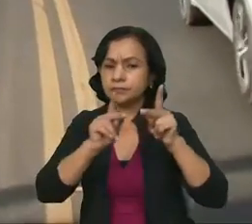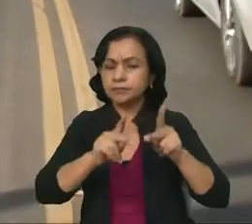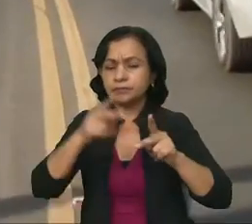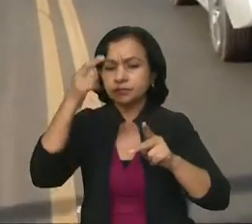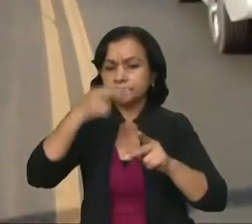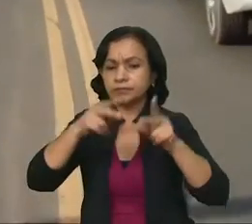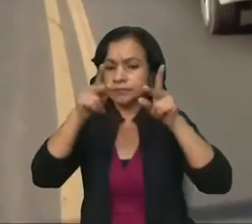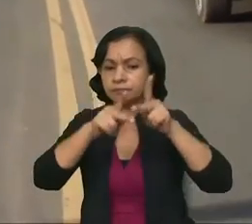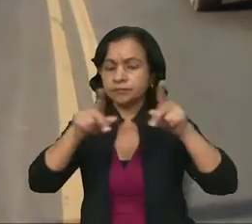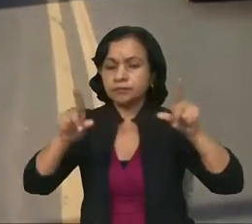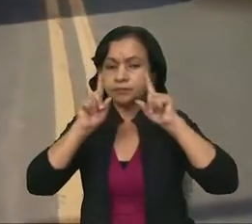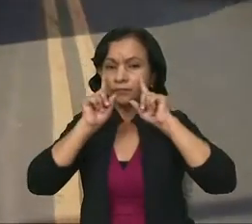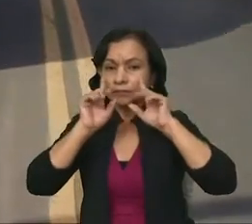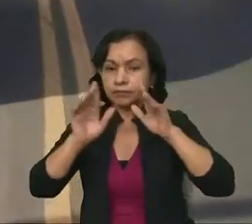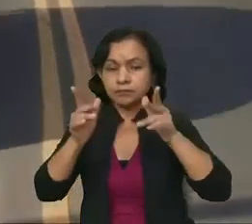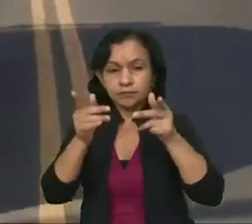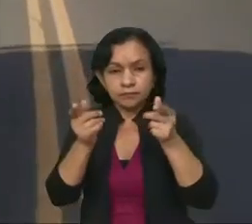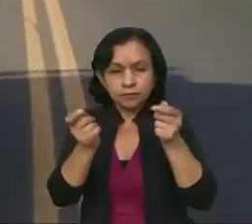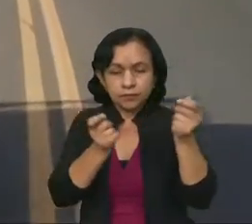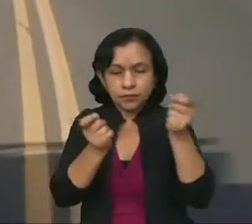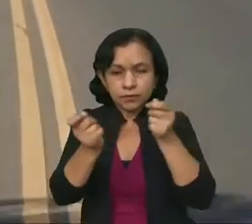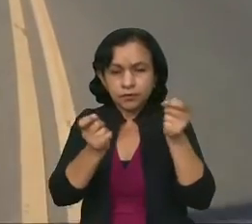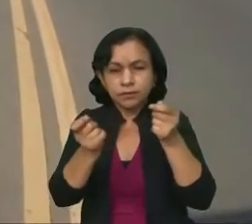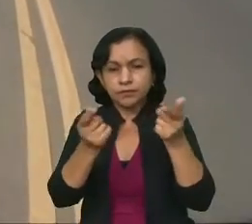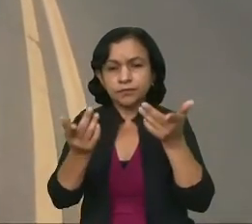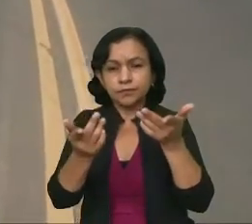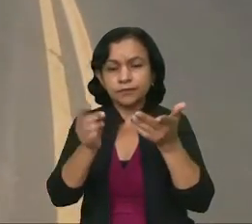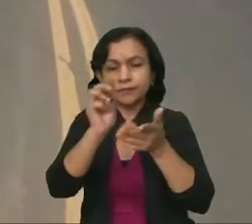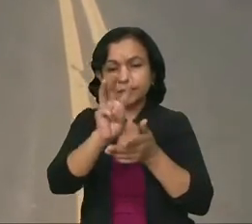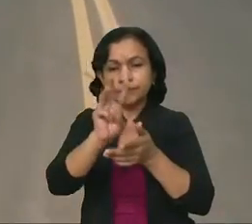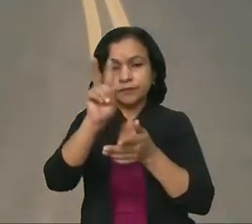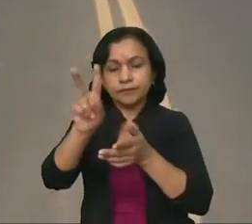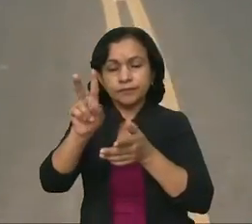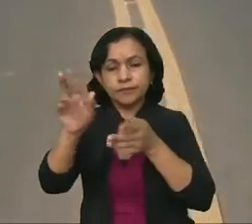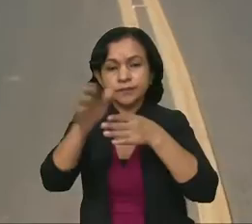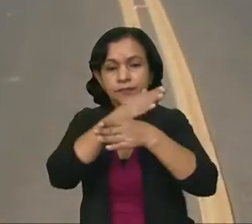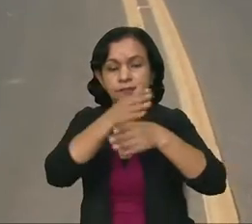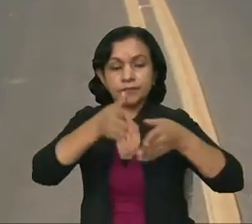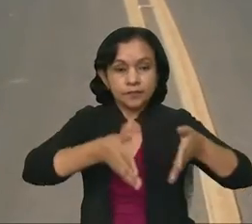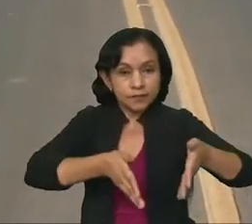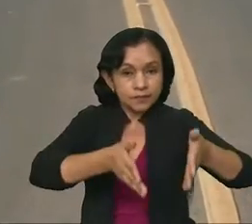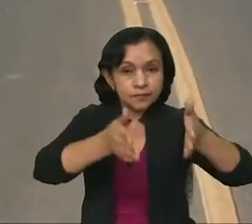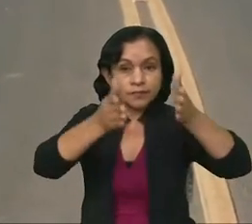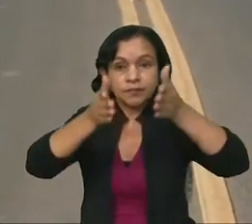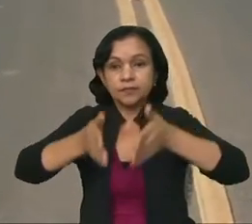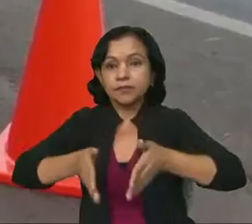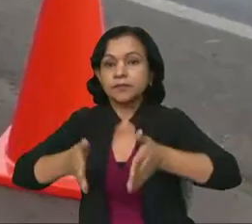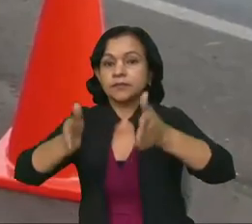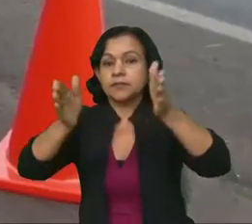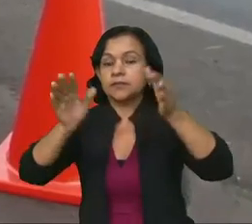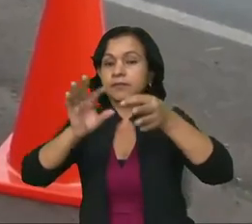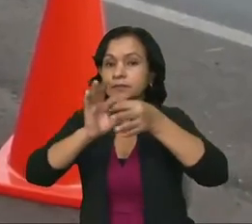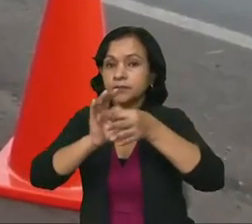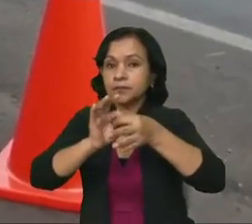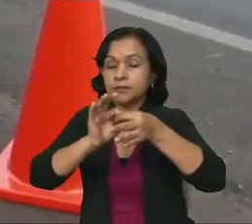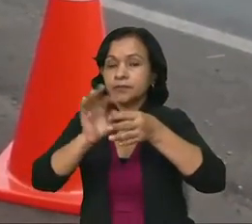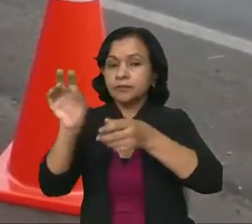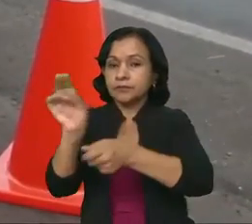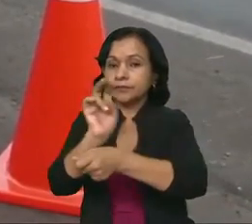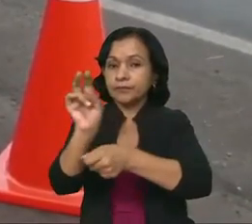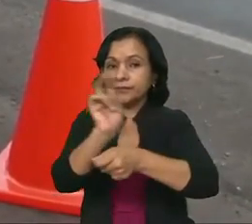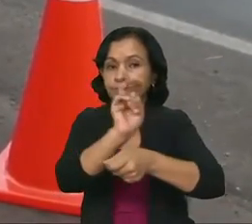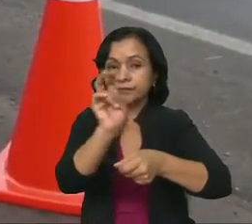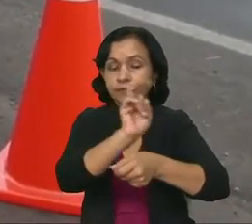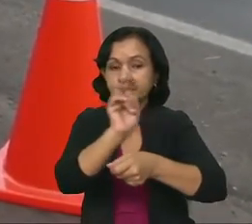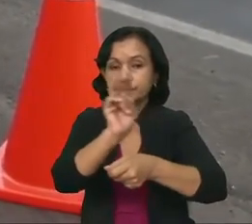planes de seguridad vial y controles de velocidad en 32 tramos de carretera. En paralelo, realizó presencia y vigilancia en